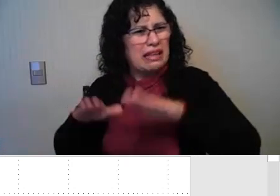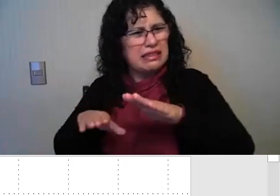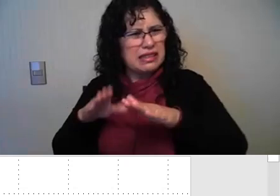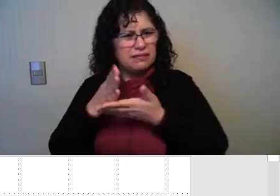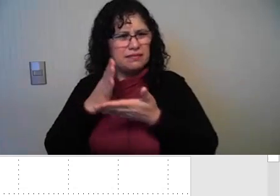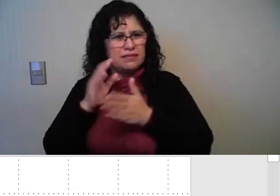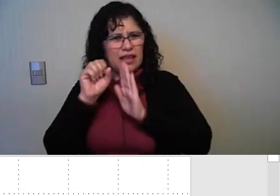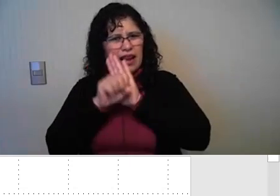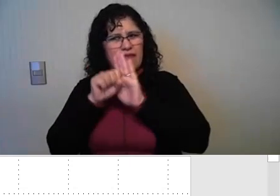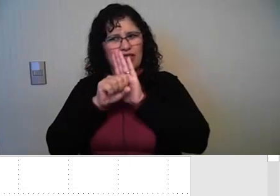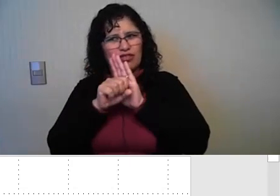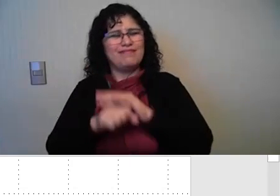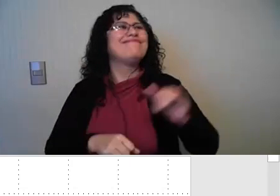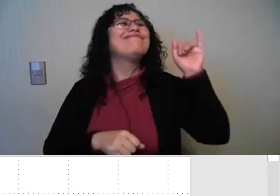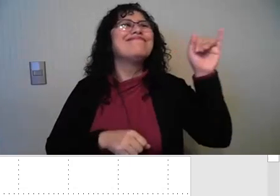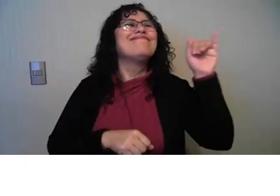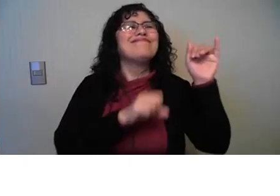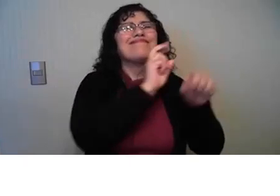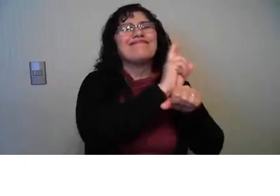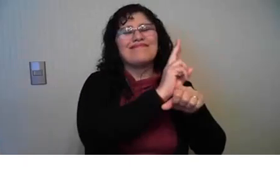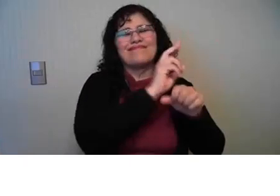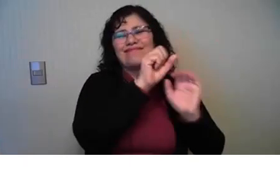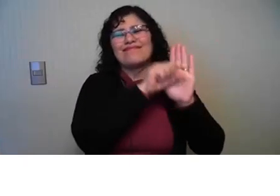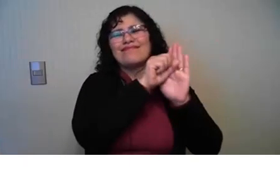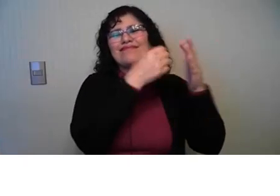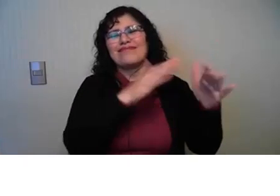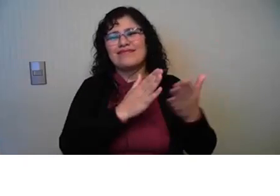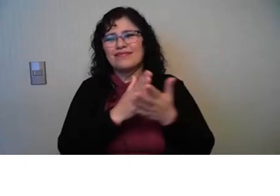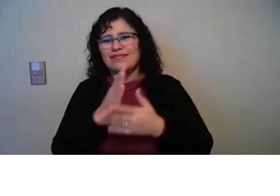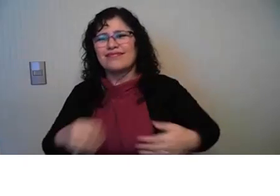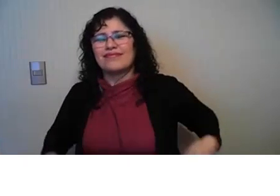Sí, profe, sí está grabando. Ah, perfecto. Ya.